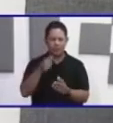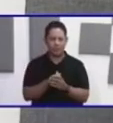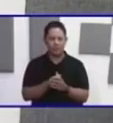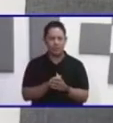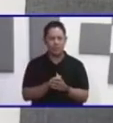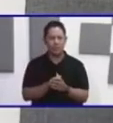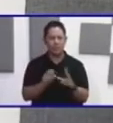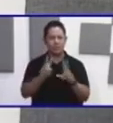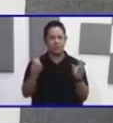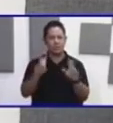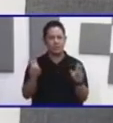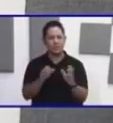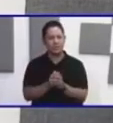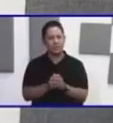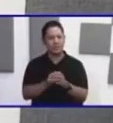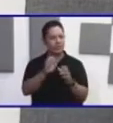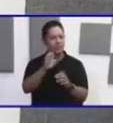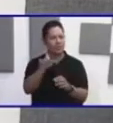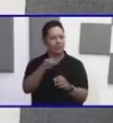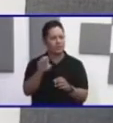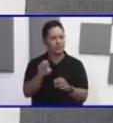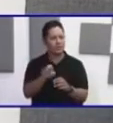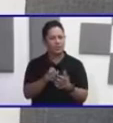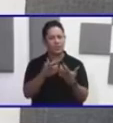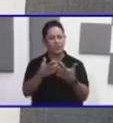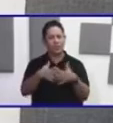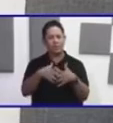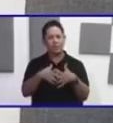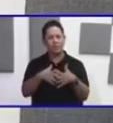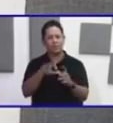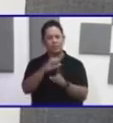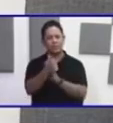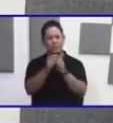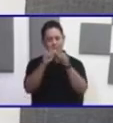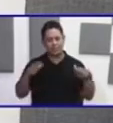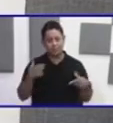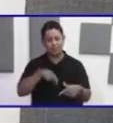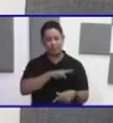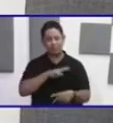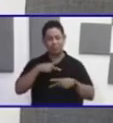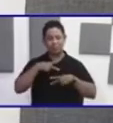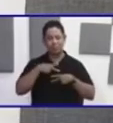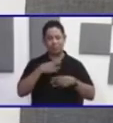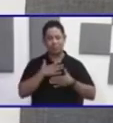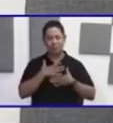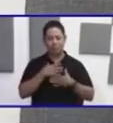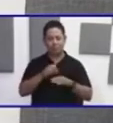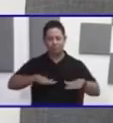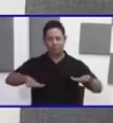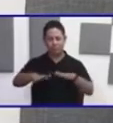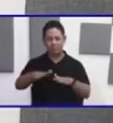con respecto al tema de la S. Es una empresa que Dios mediante va a ser nuestra, el departamento. Quiero manifestarle a